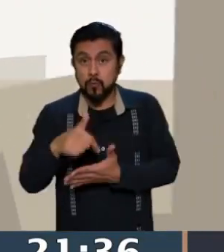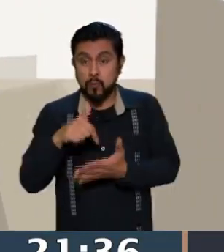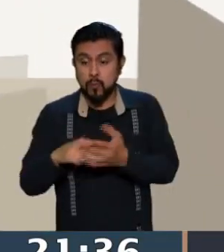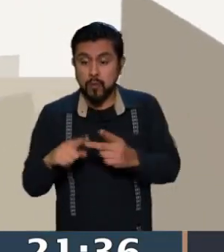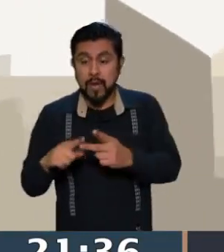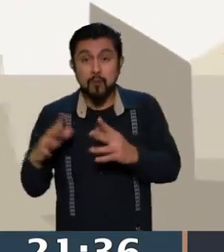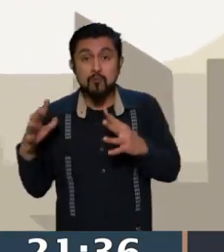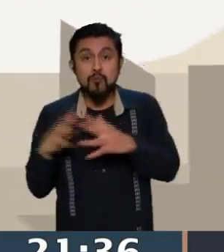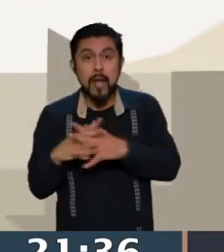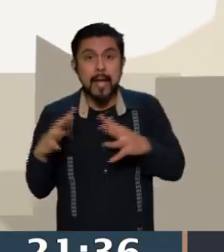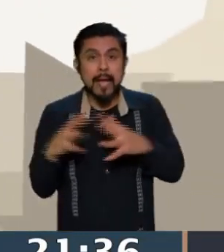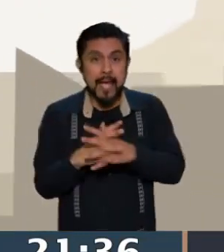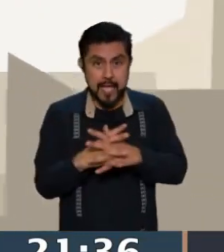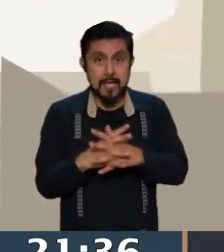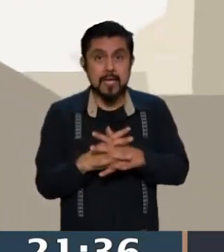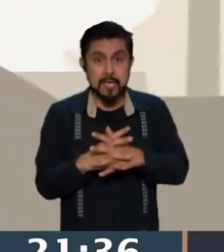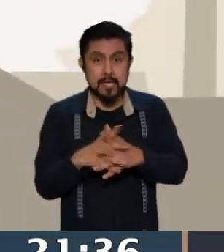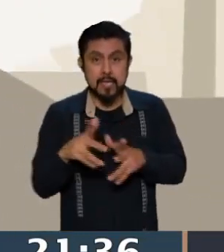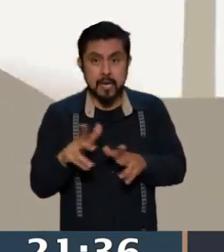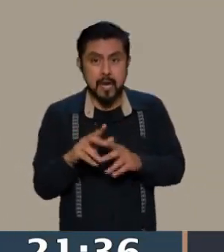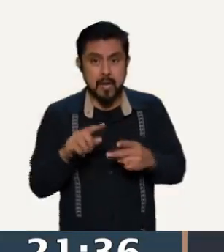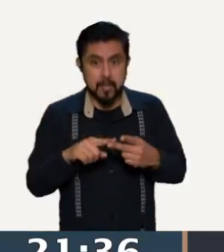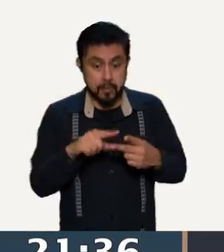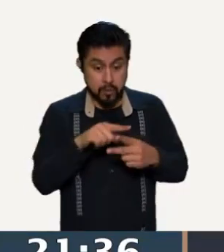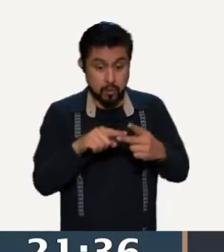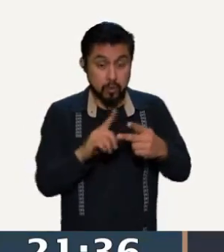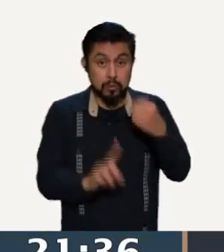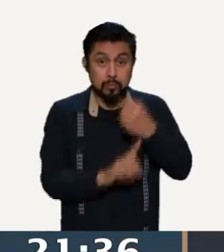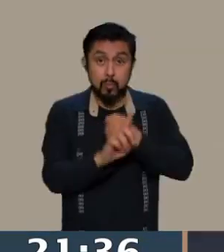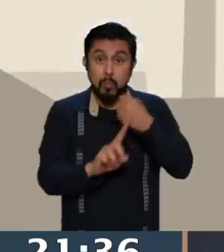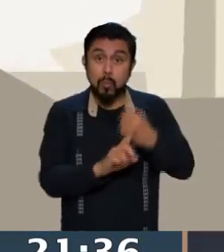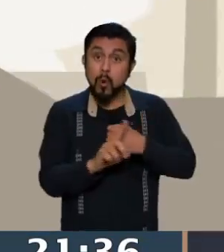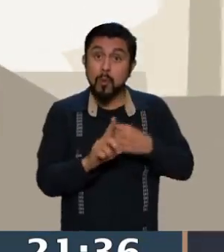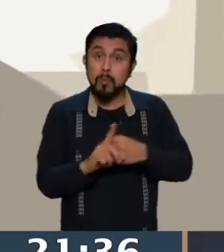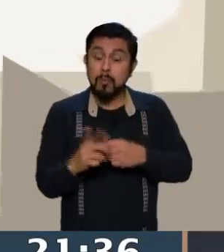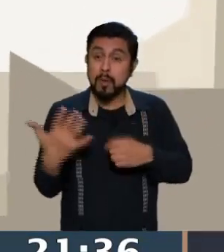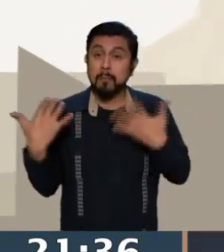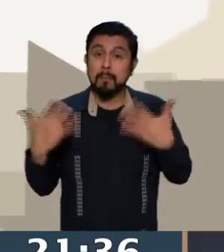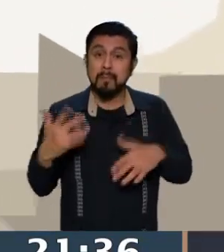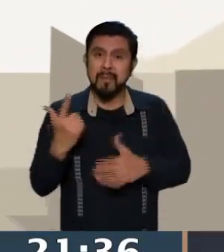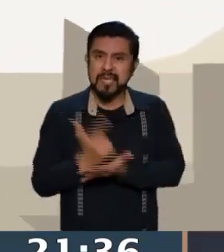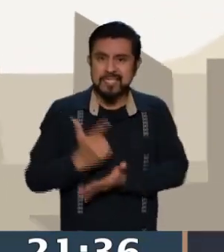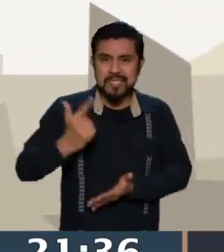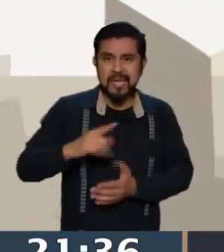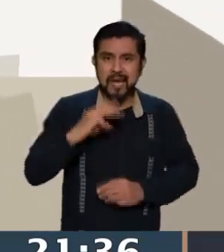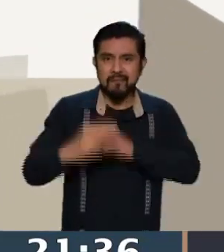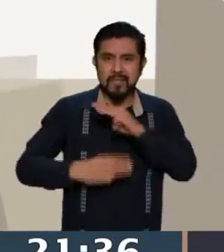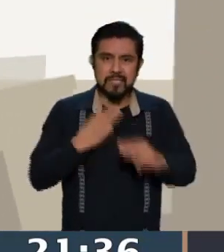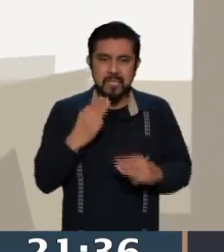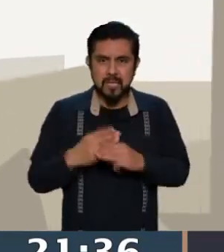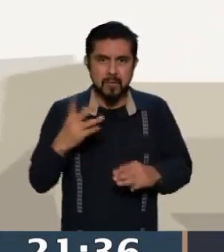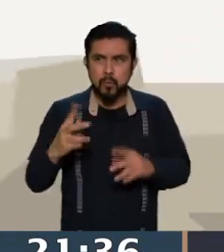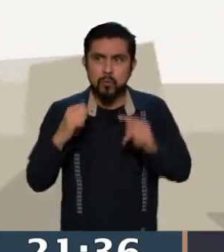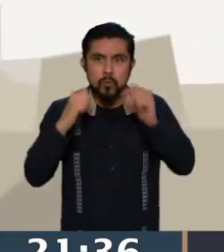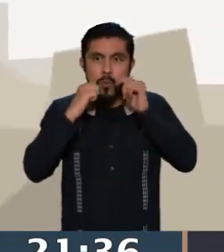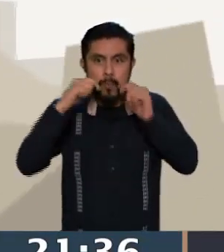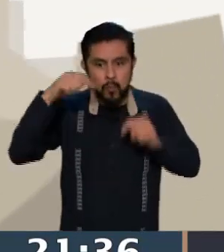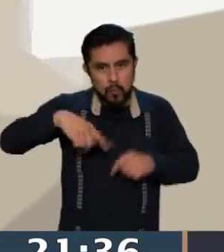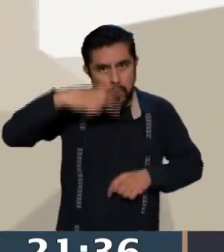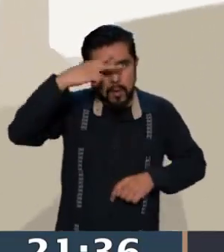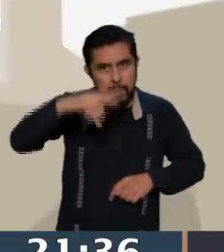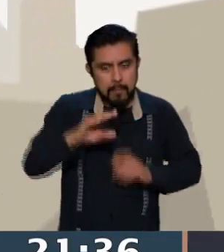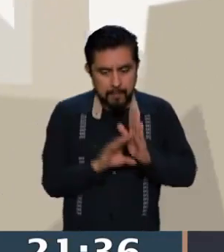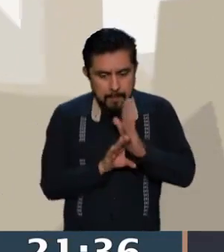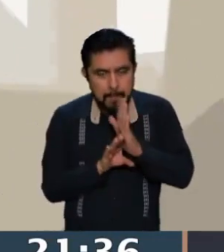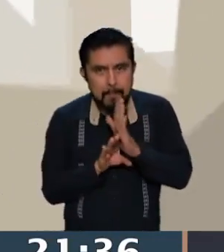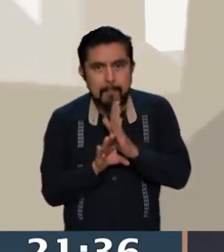en muchos años en términos de lo que se entiende por globalización, ¿no? Y en ese sentido, que hay resultados pues que